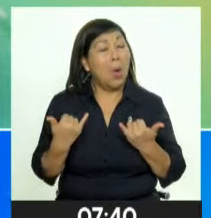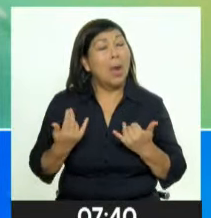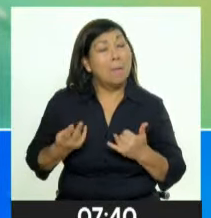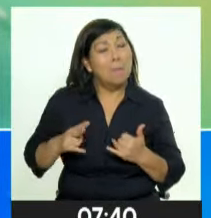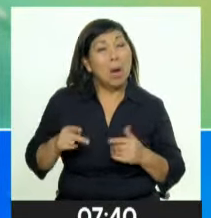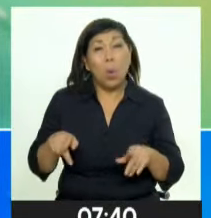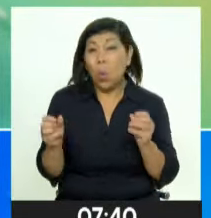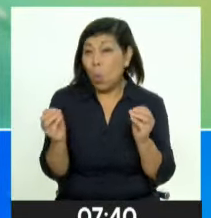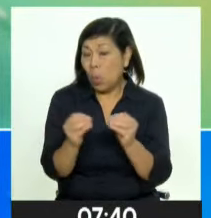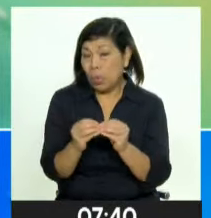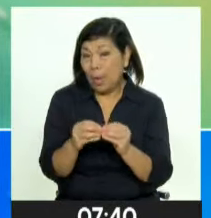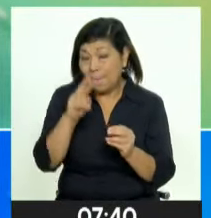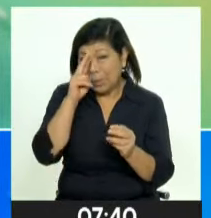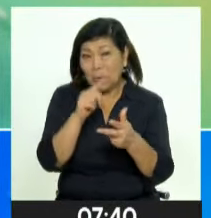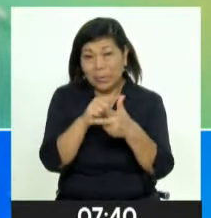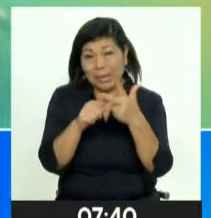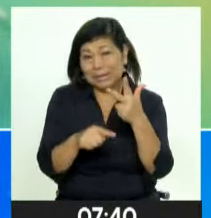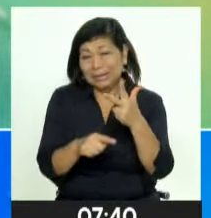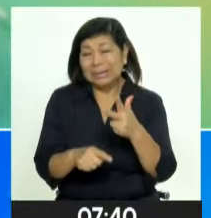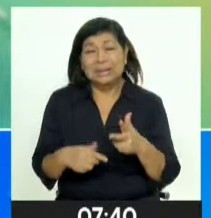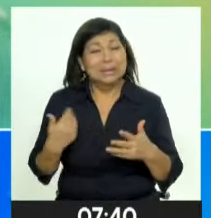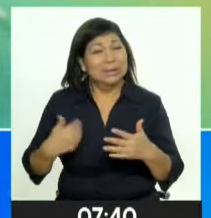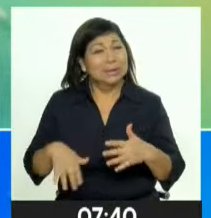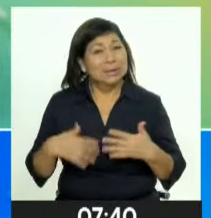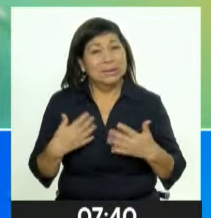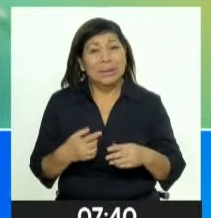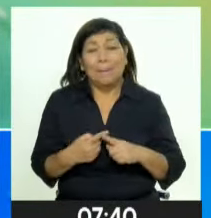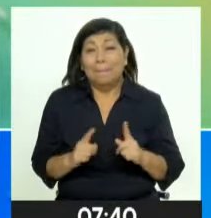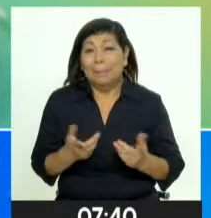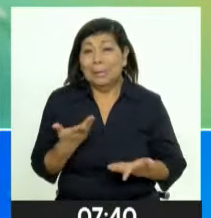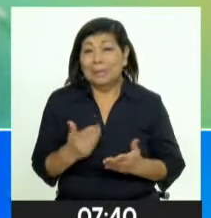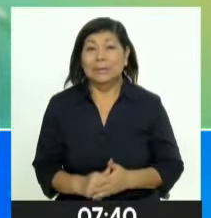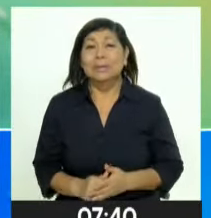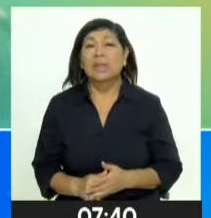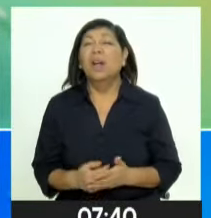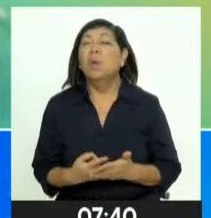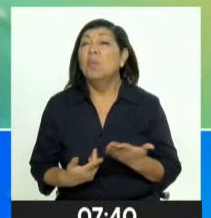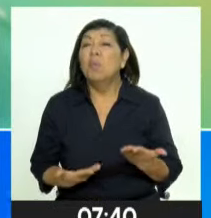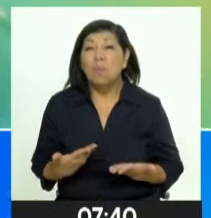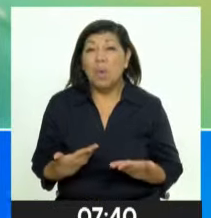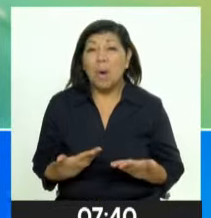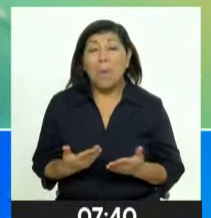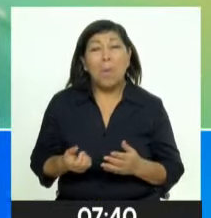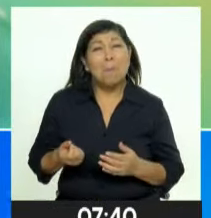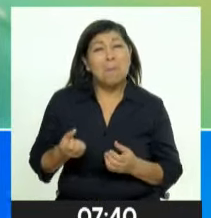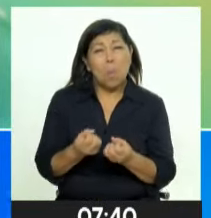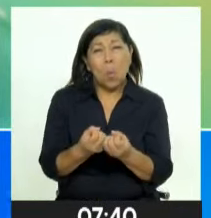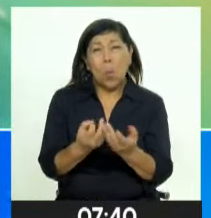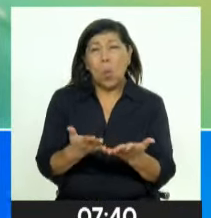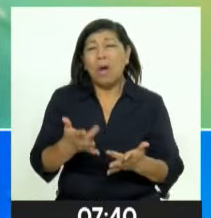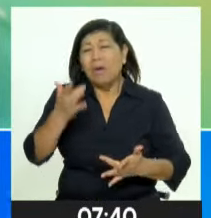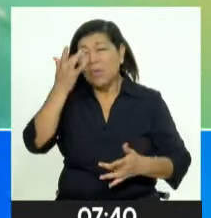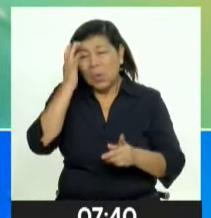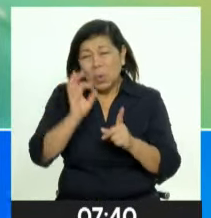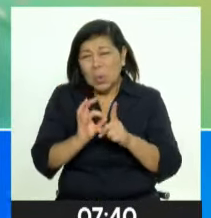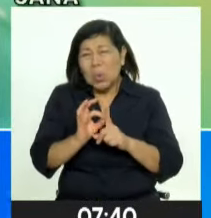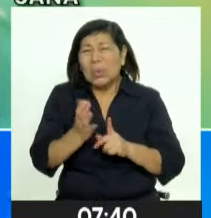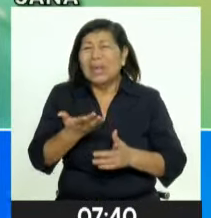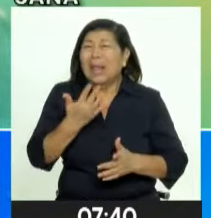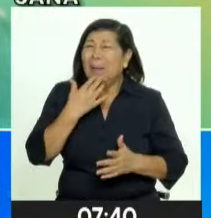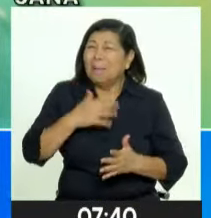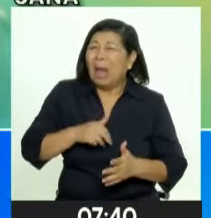con Perú. Y esta enfermedad se caracteriza precisamente por causar un gran número de casos con fiebre, malestar